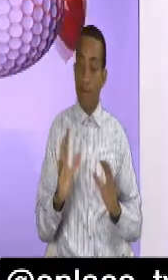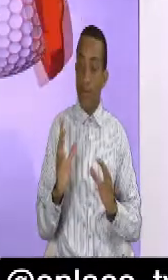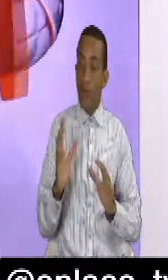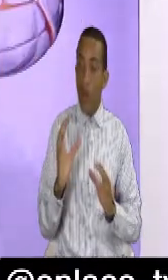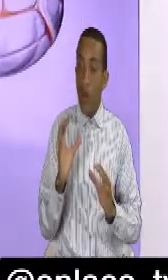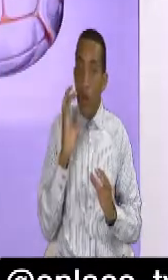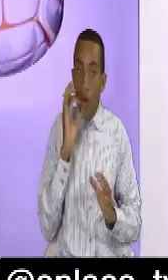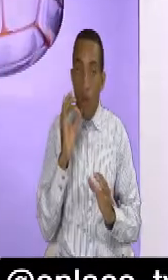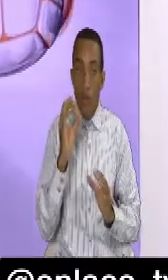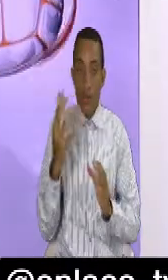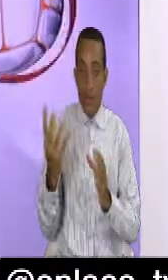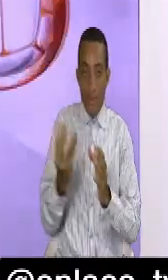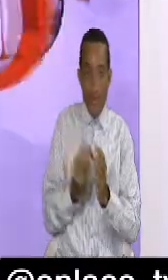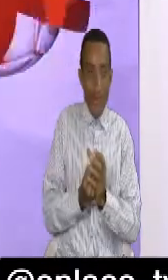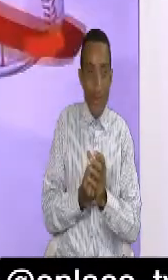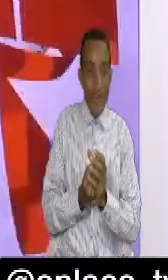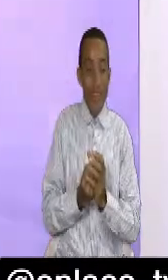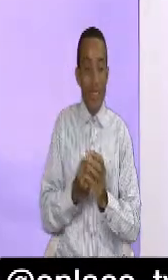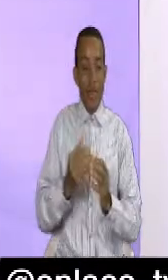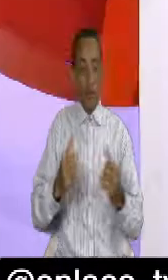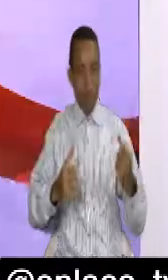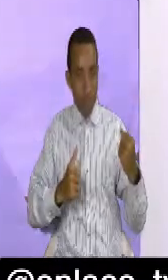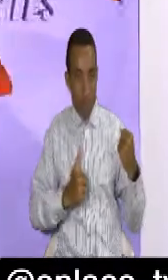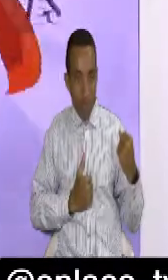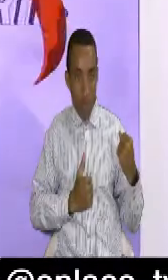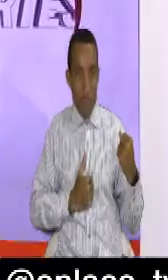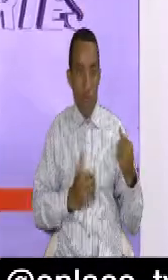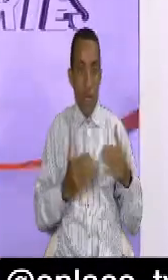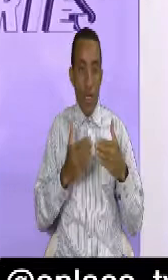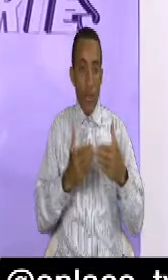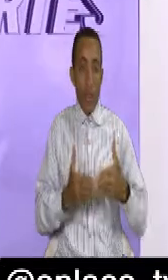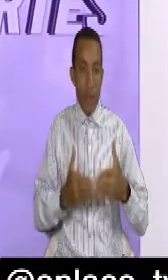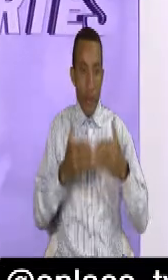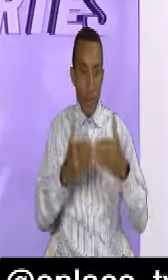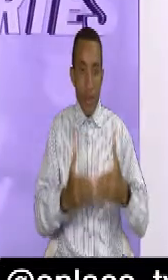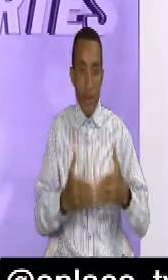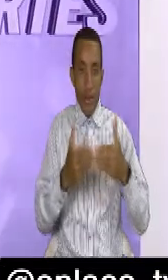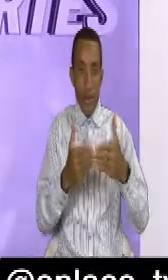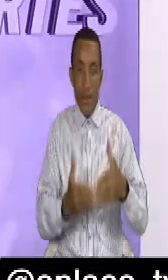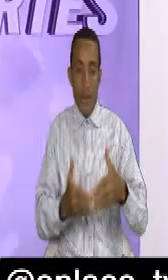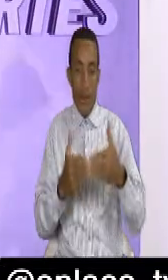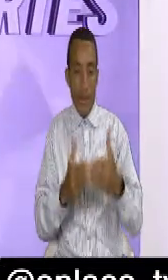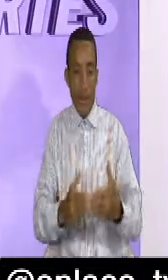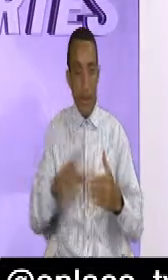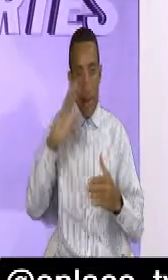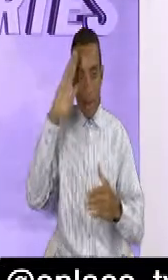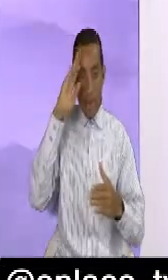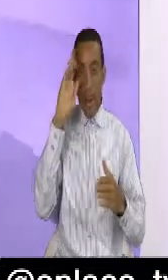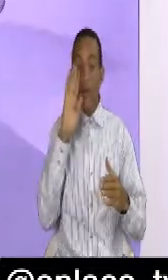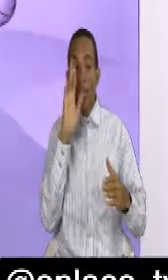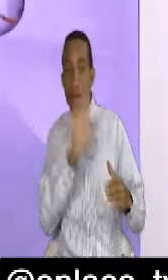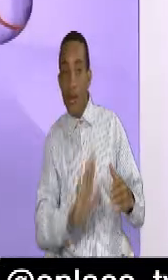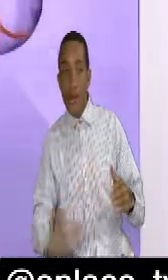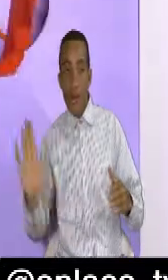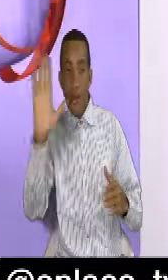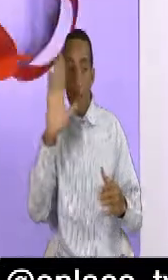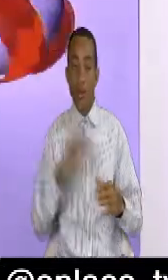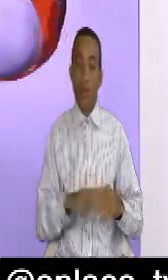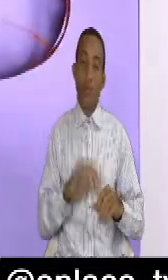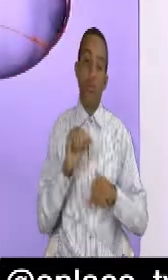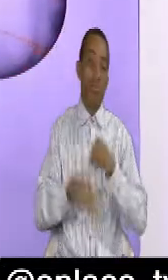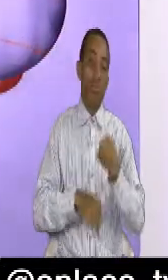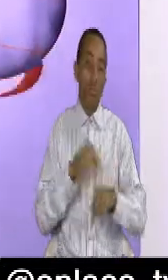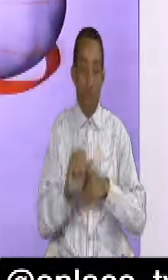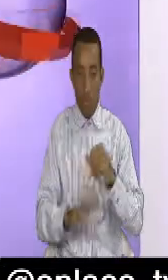ganó competencia de ciclomontañismo que se realizó en nuestra ciudad. El militar compitió con por lo menos 20 apasionados de